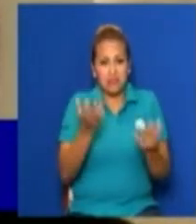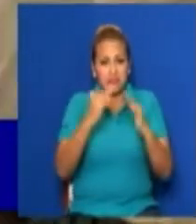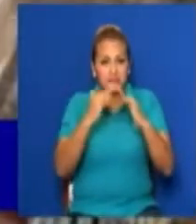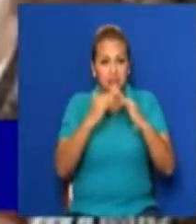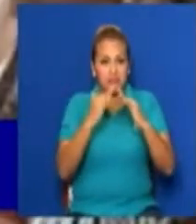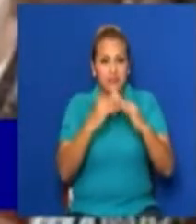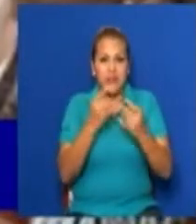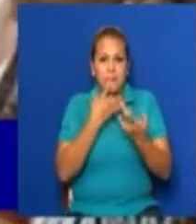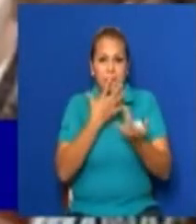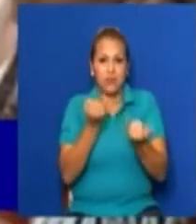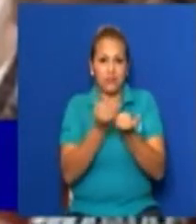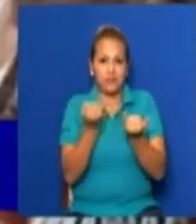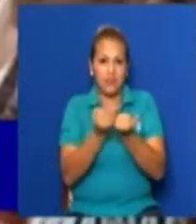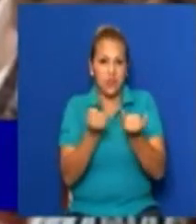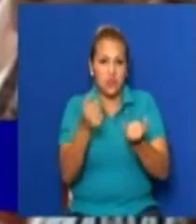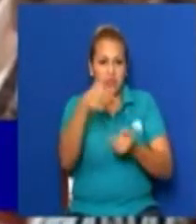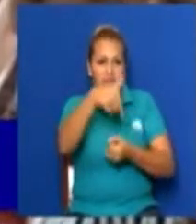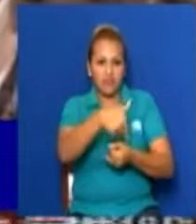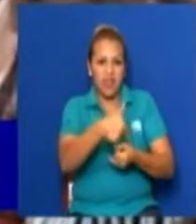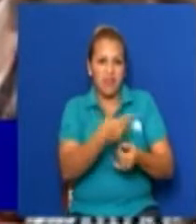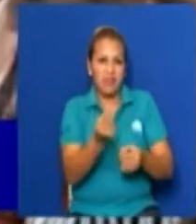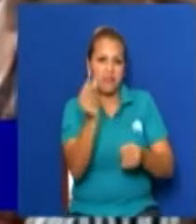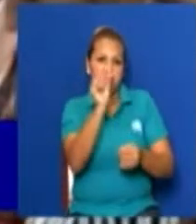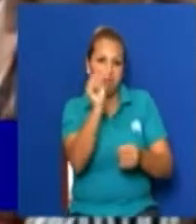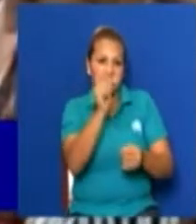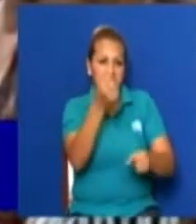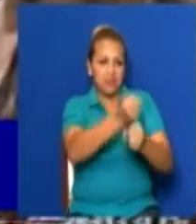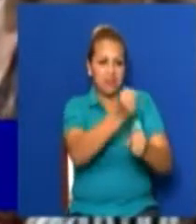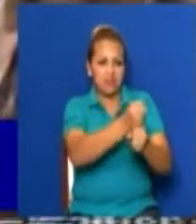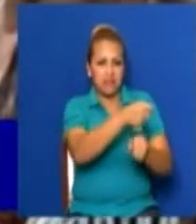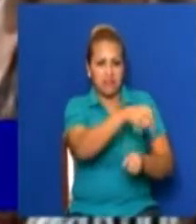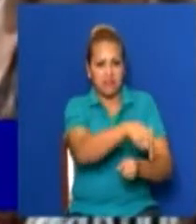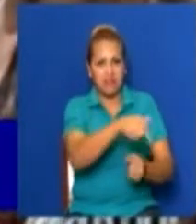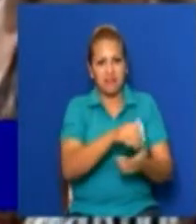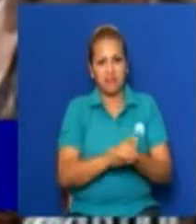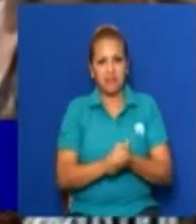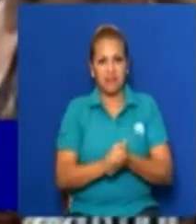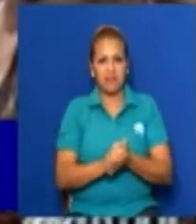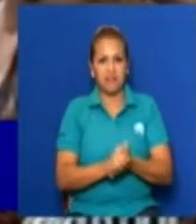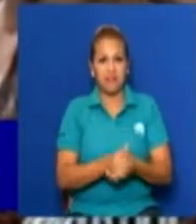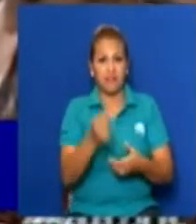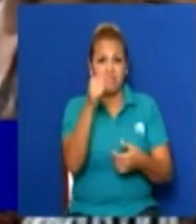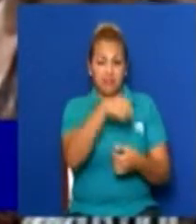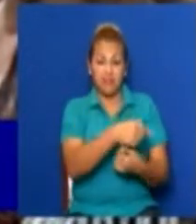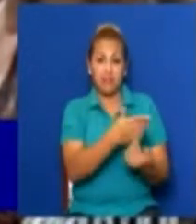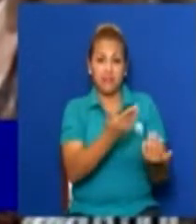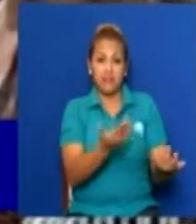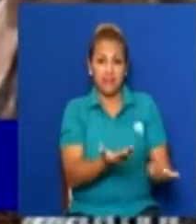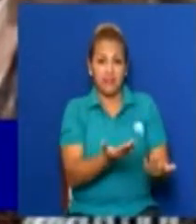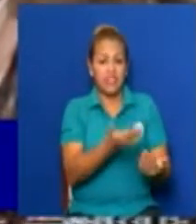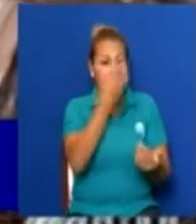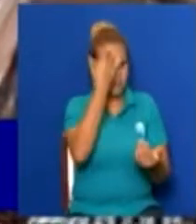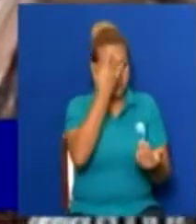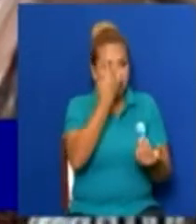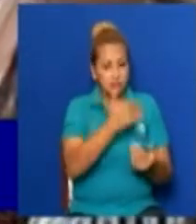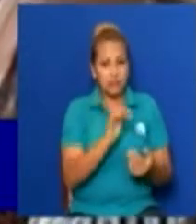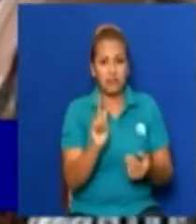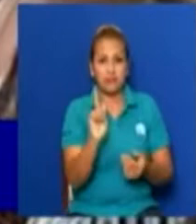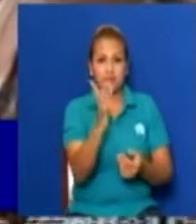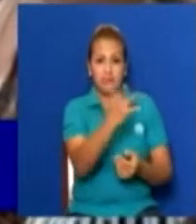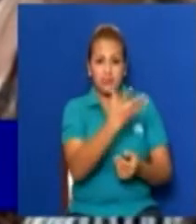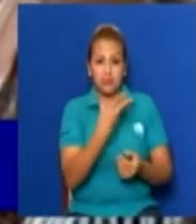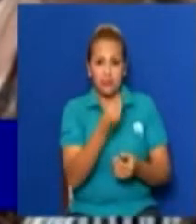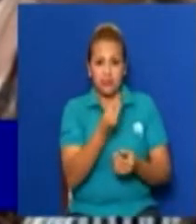está en el sector servicio. Entonces, ahí en el sector servicio también sabemos todos que